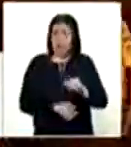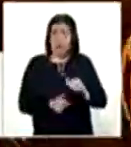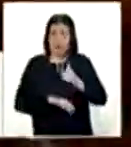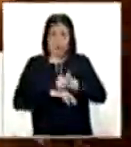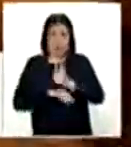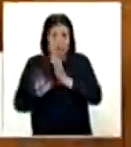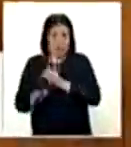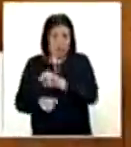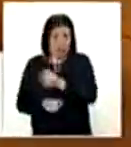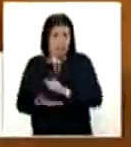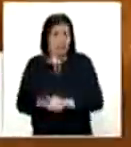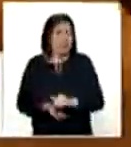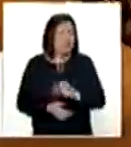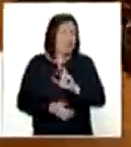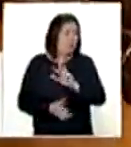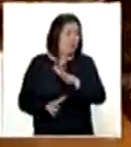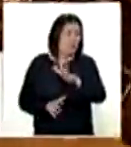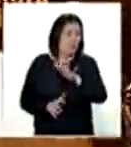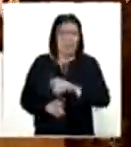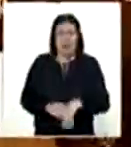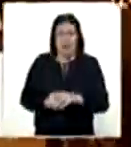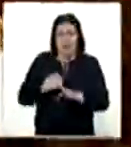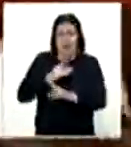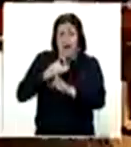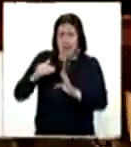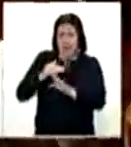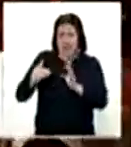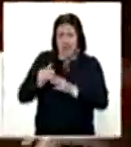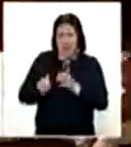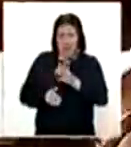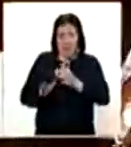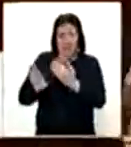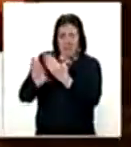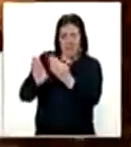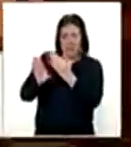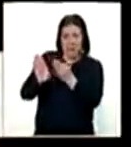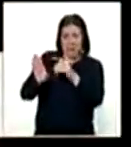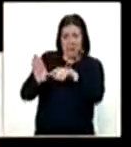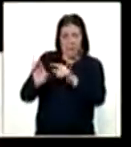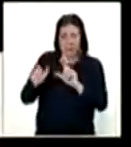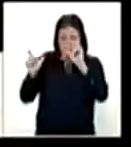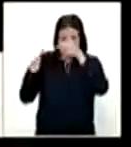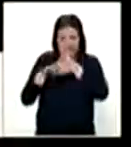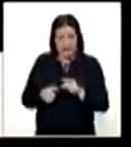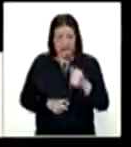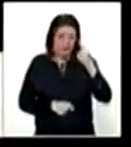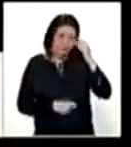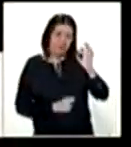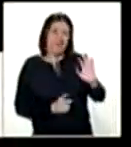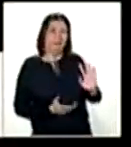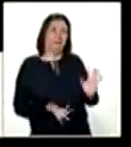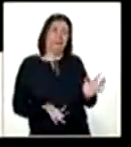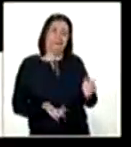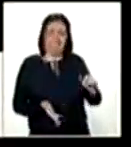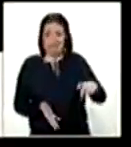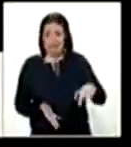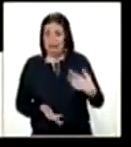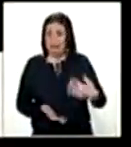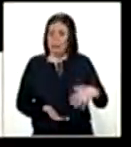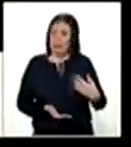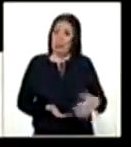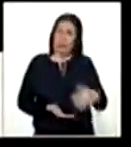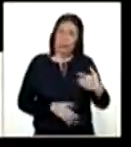asesora a media cuadra, exactamente en la puerta de la vivienda de la congresista. Creo que es una muestra que esto debe de llamar